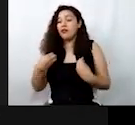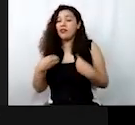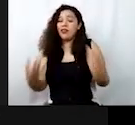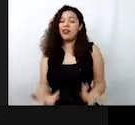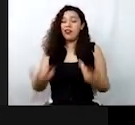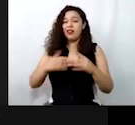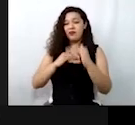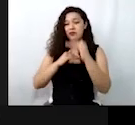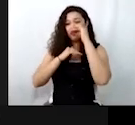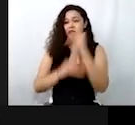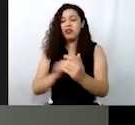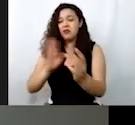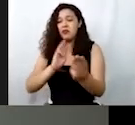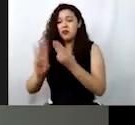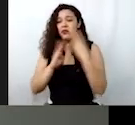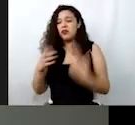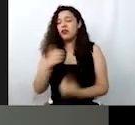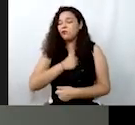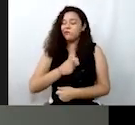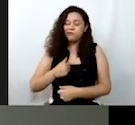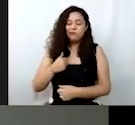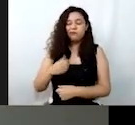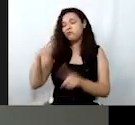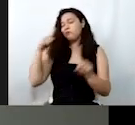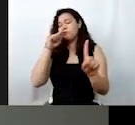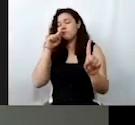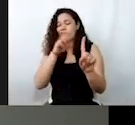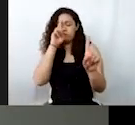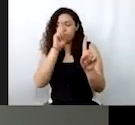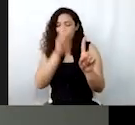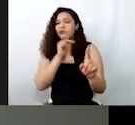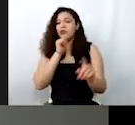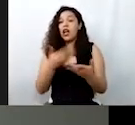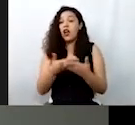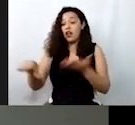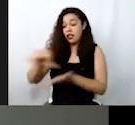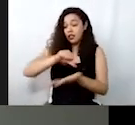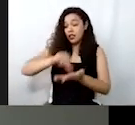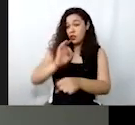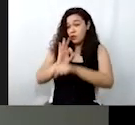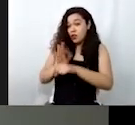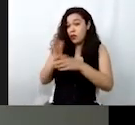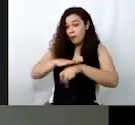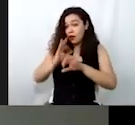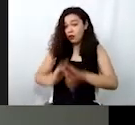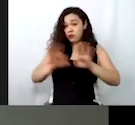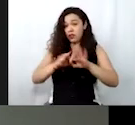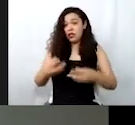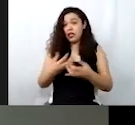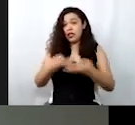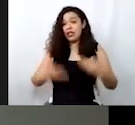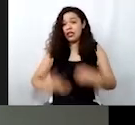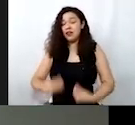límites biofísicos del planeta, pero ahora ya sabemos que tenemos que poner la protección en el centro. Vivimos en la Tierra y dependemos de ella para